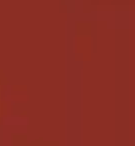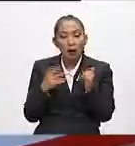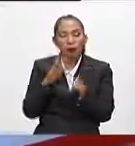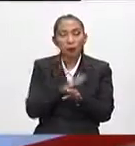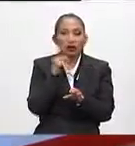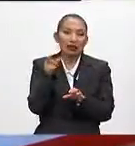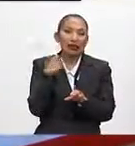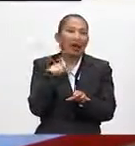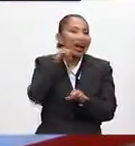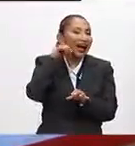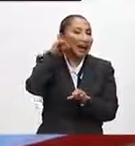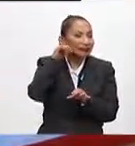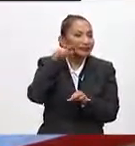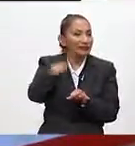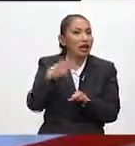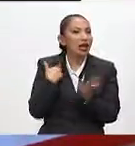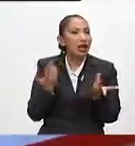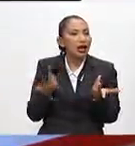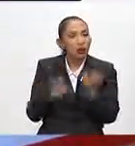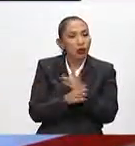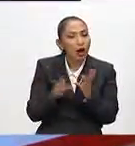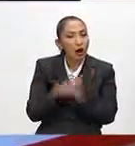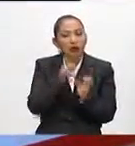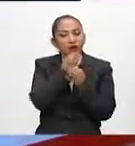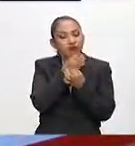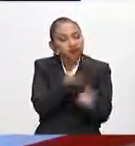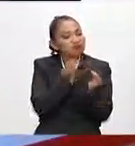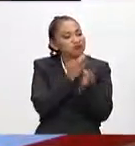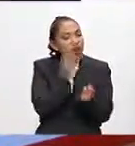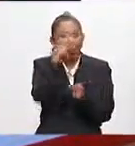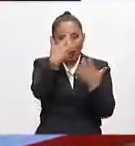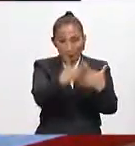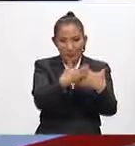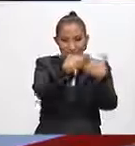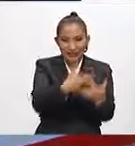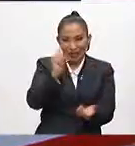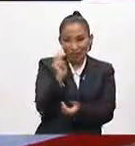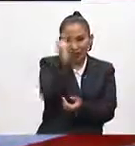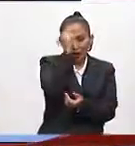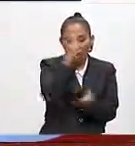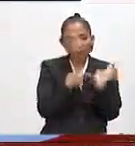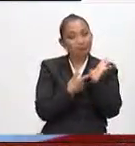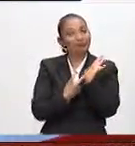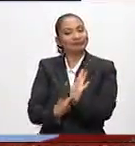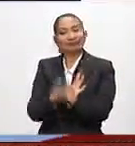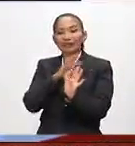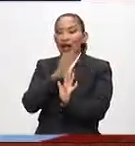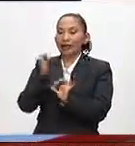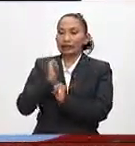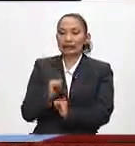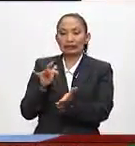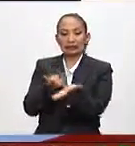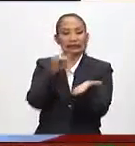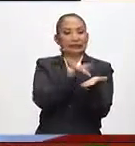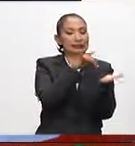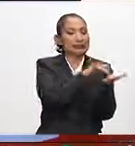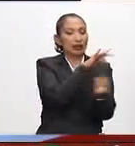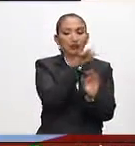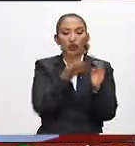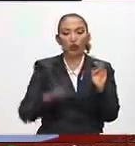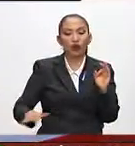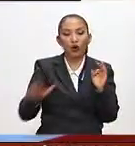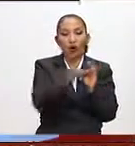de que Tijuana ayer tuvo un evento publicitario en el cual una empresa de tecnología, bueno, pues ya se encarga de todo lo que tiene